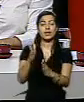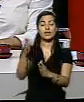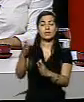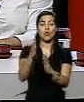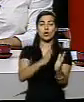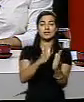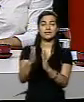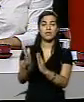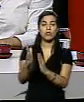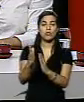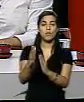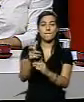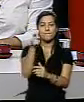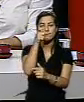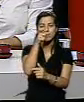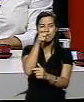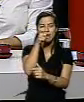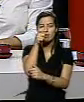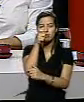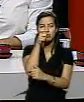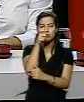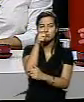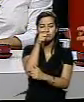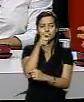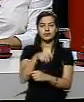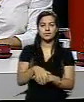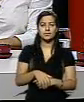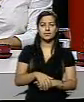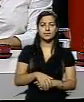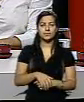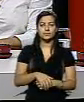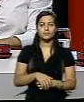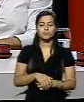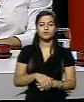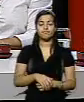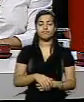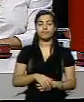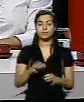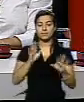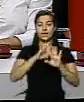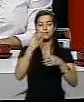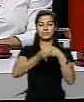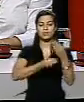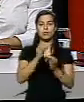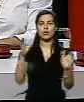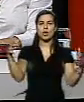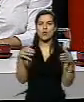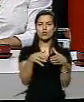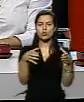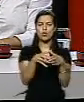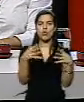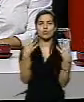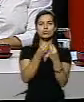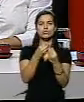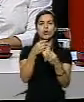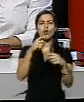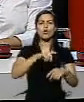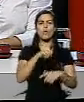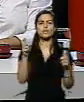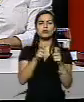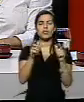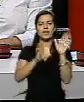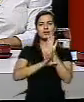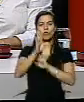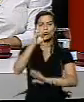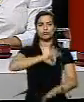organizados en Vigilante, de trabajadores, montamos una reunión con la Comisión de